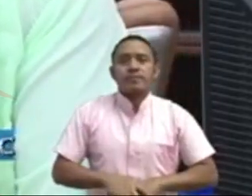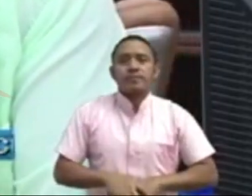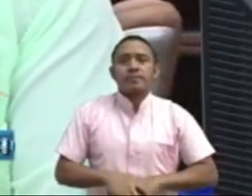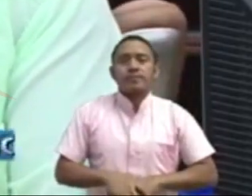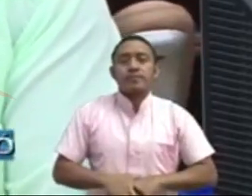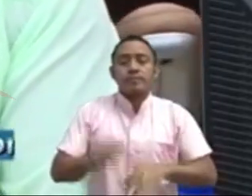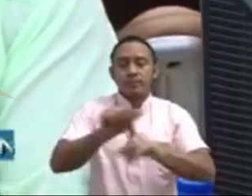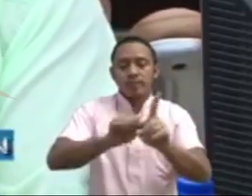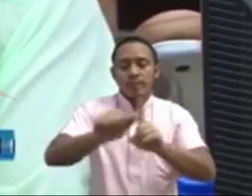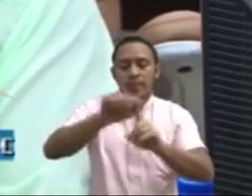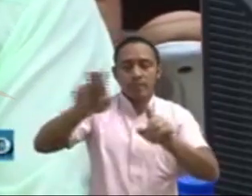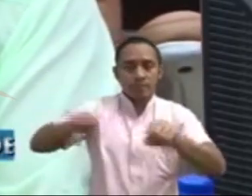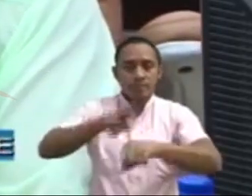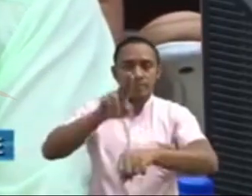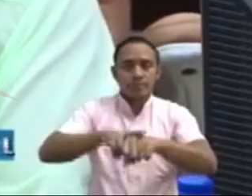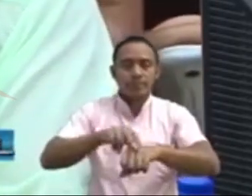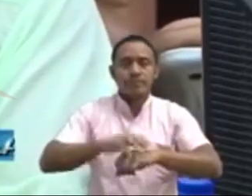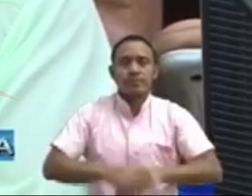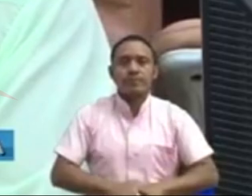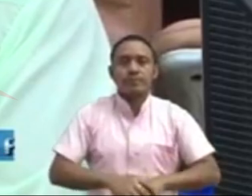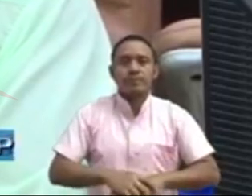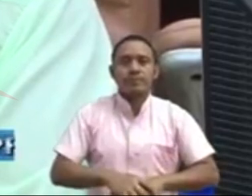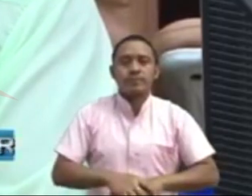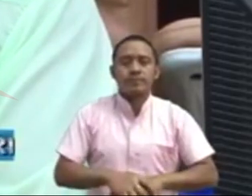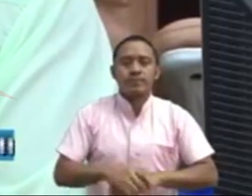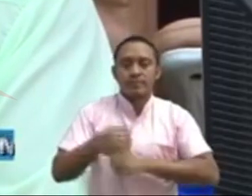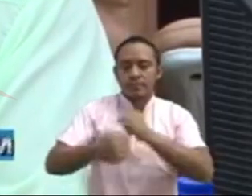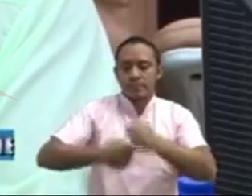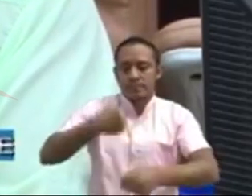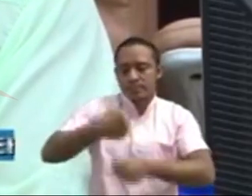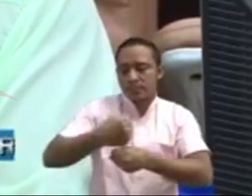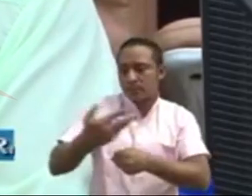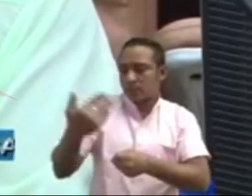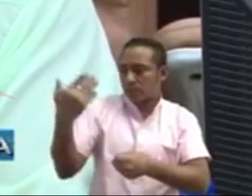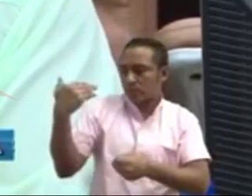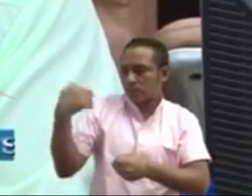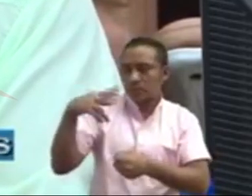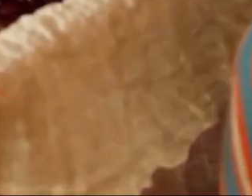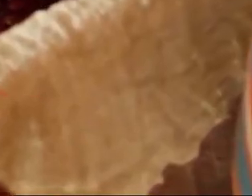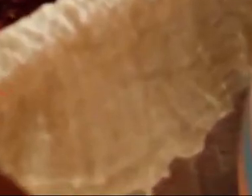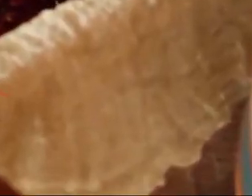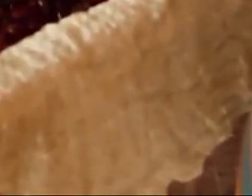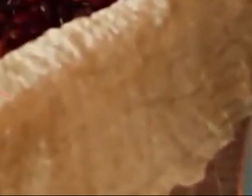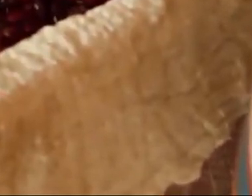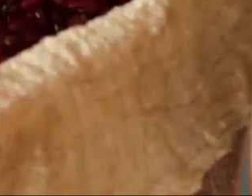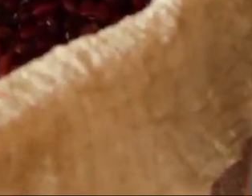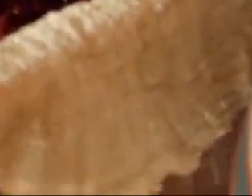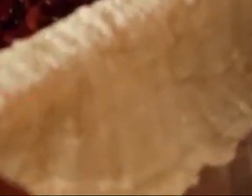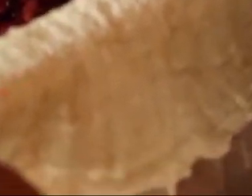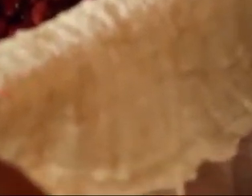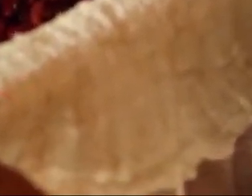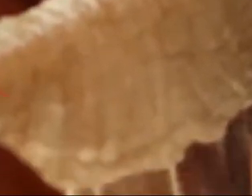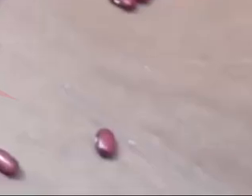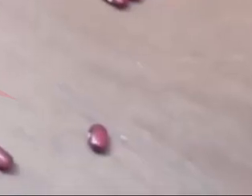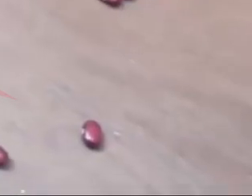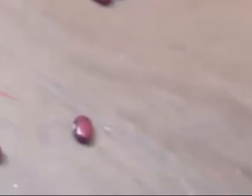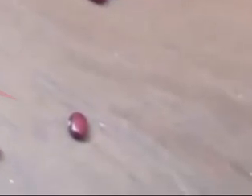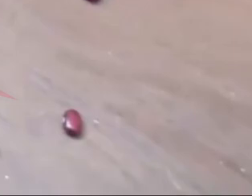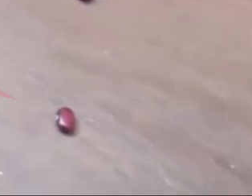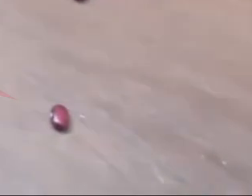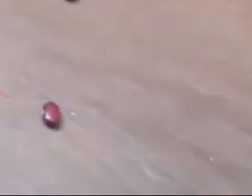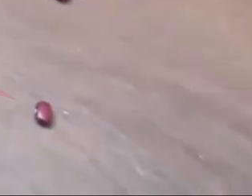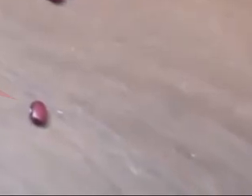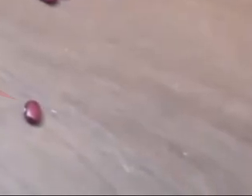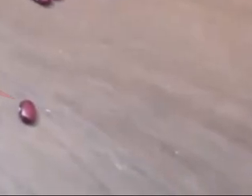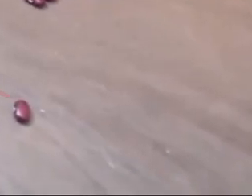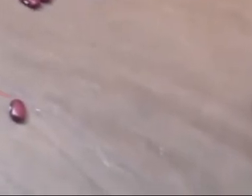La Asamblea Nacional, desde el año 2011, dejó institucionalizado